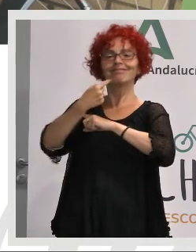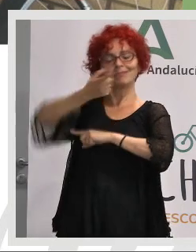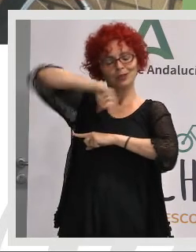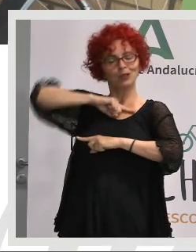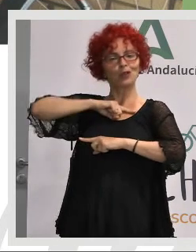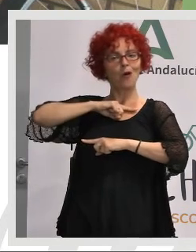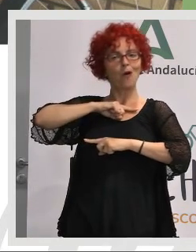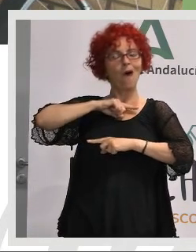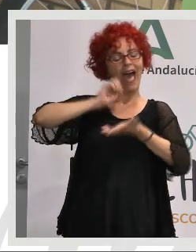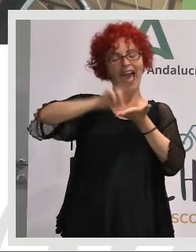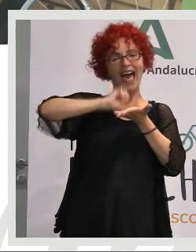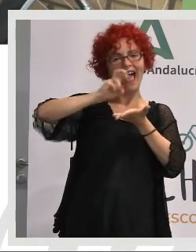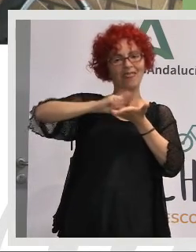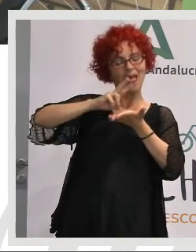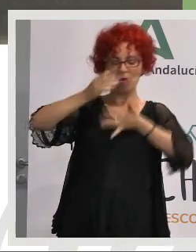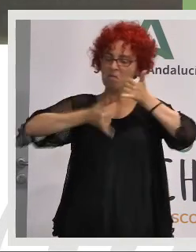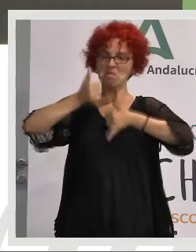la salud y la movilidad sostenible.